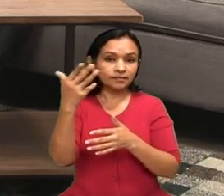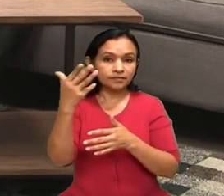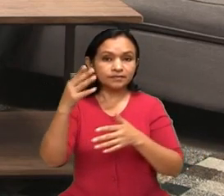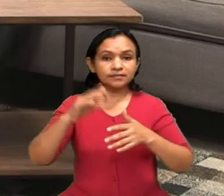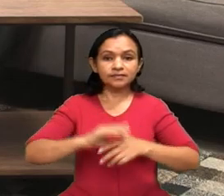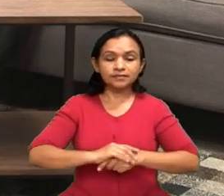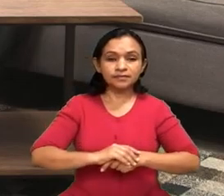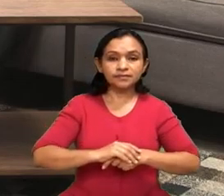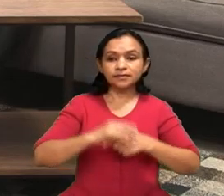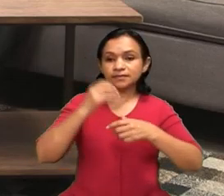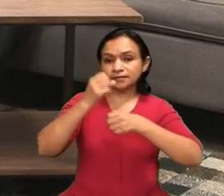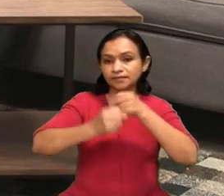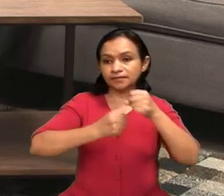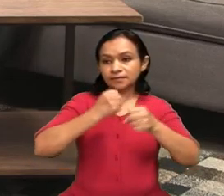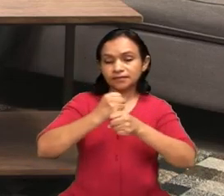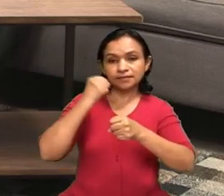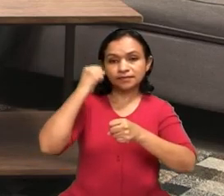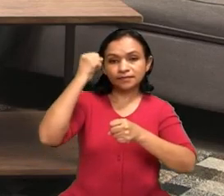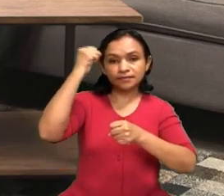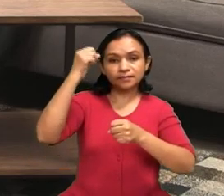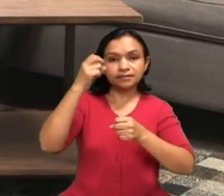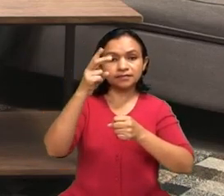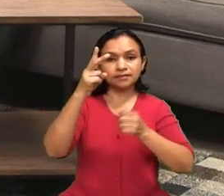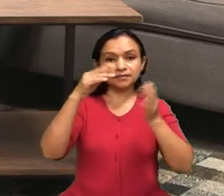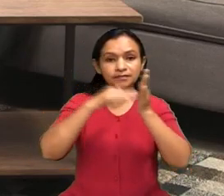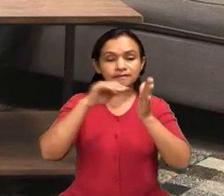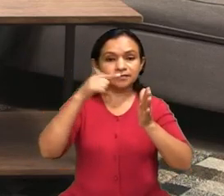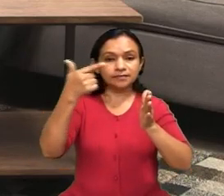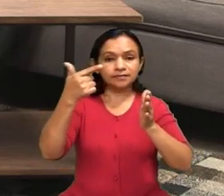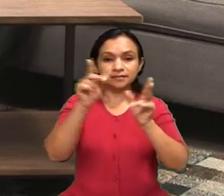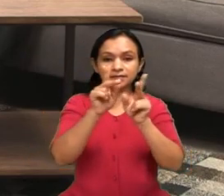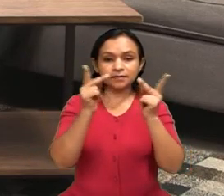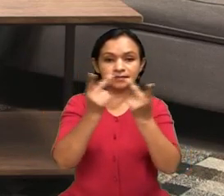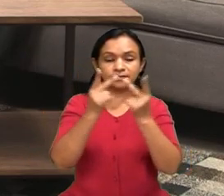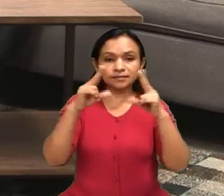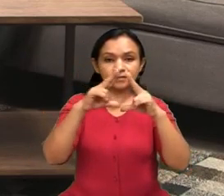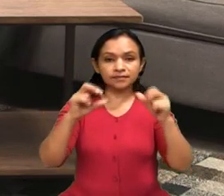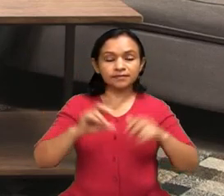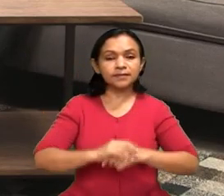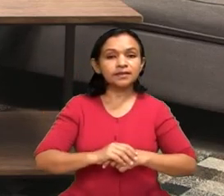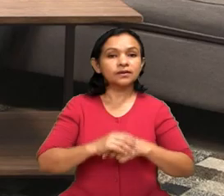1979, esta época y este triunfo del 2007 para el pueblo nicaragüense?